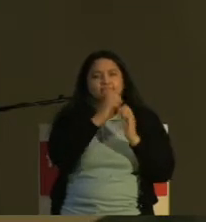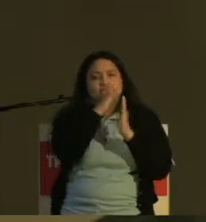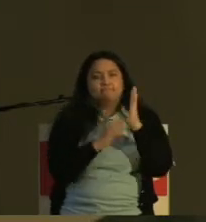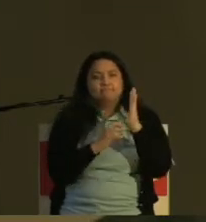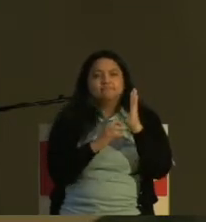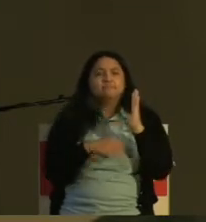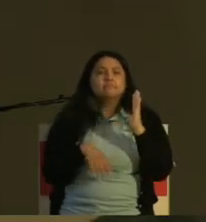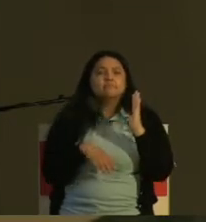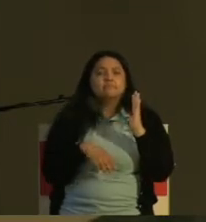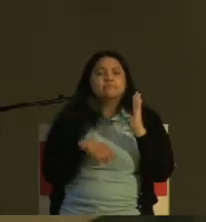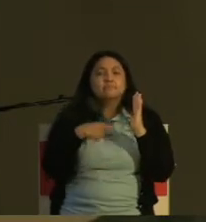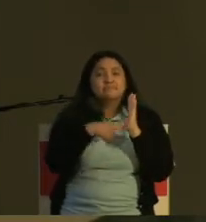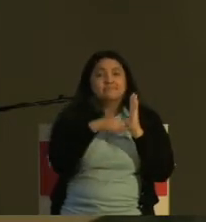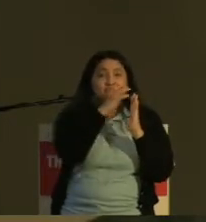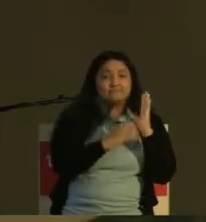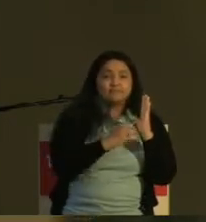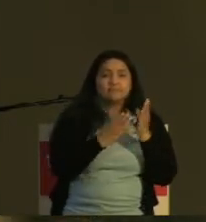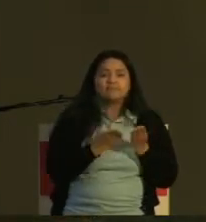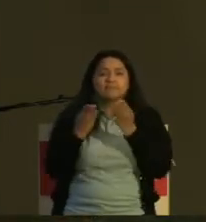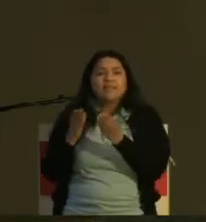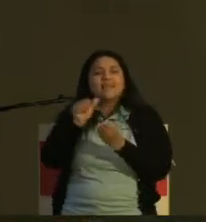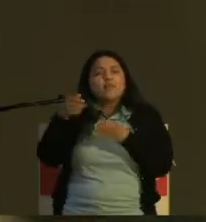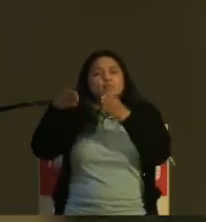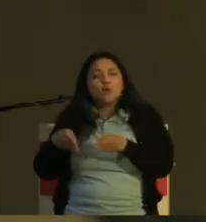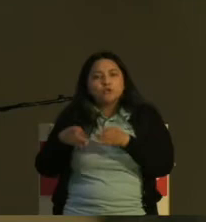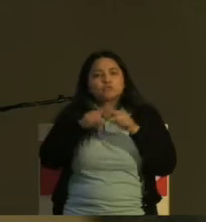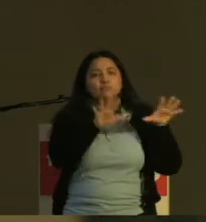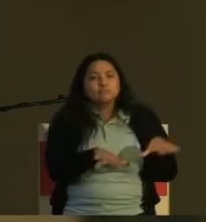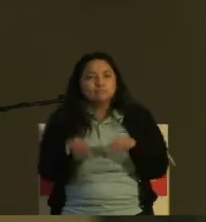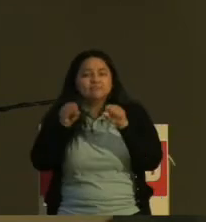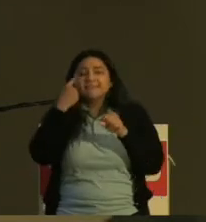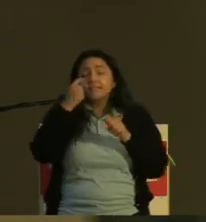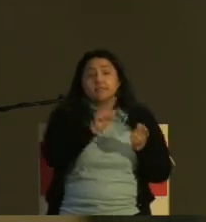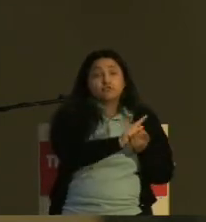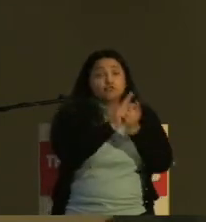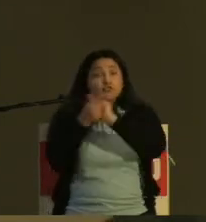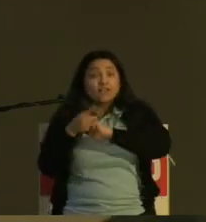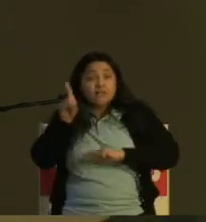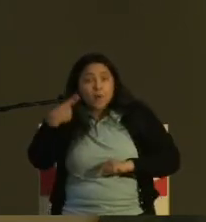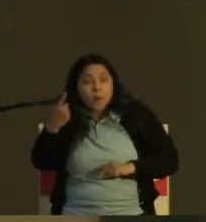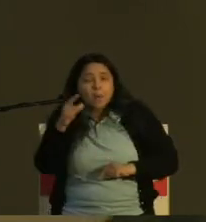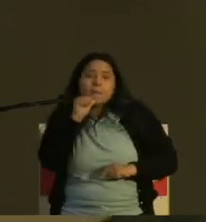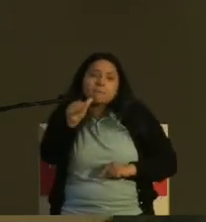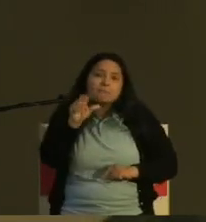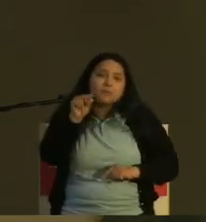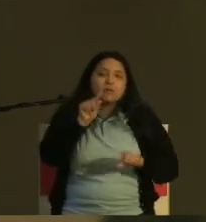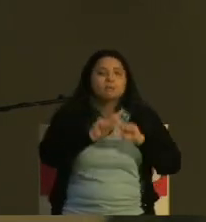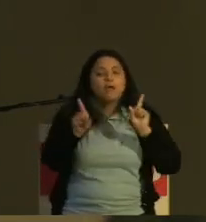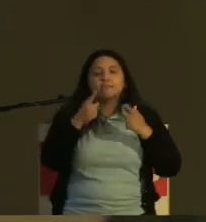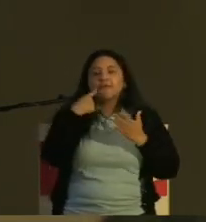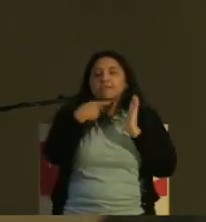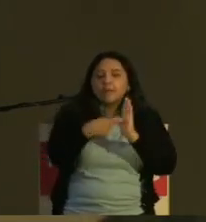plataformas para que otro construya, pero ya no solamente traducción, sino teatro, cine,